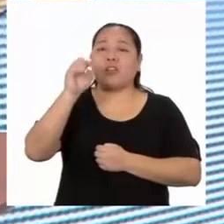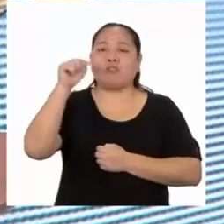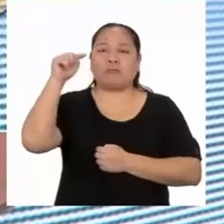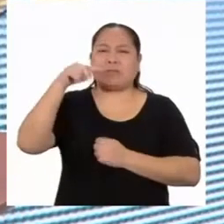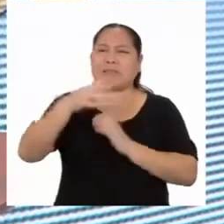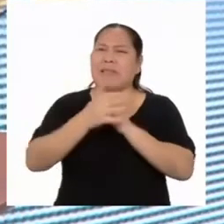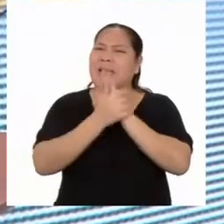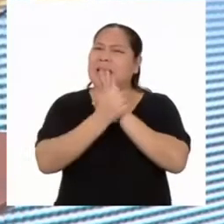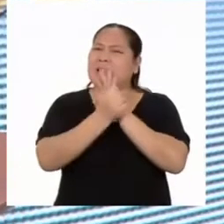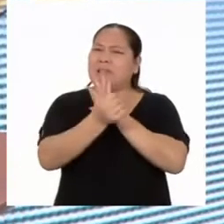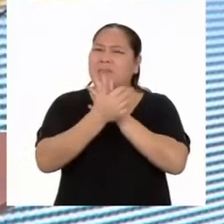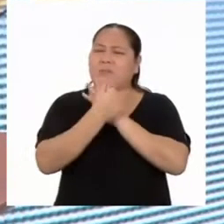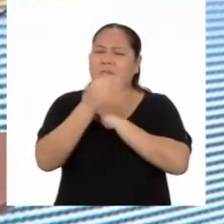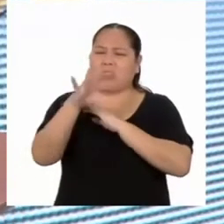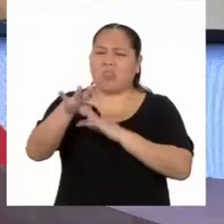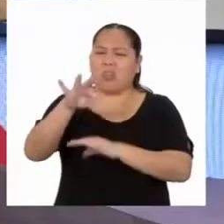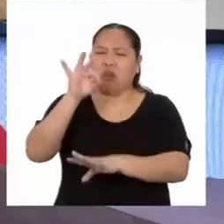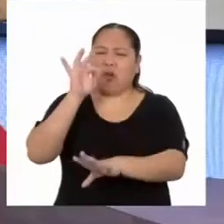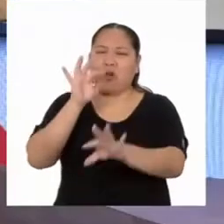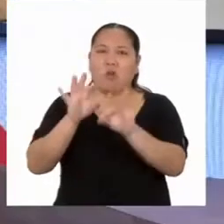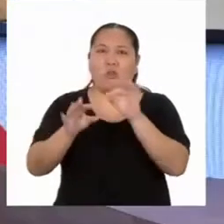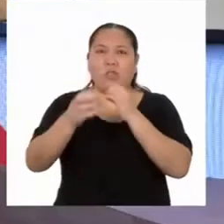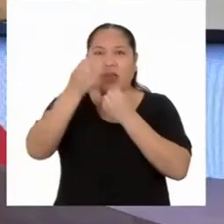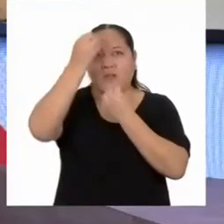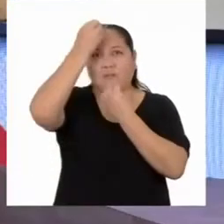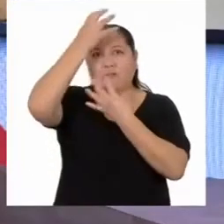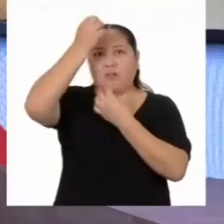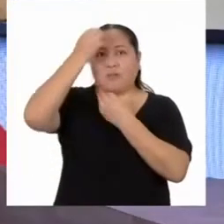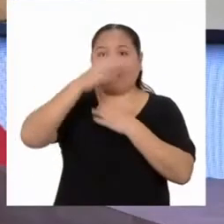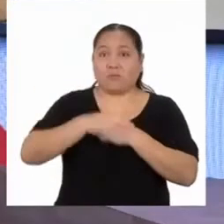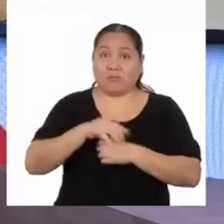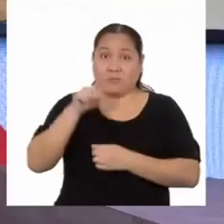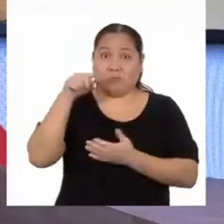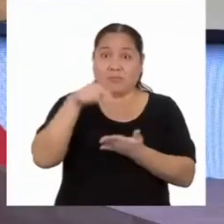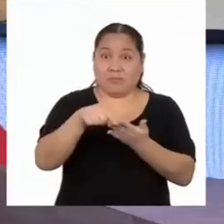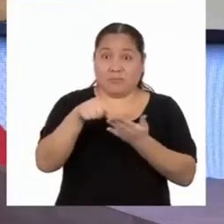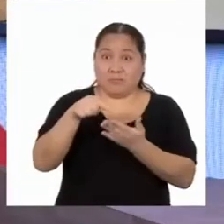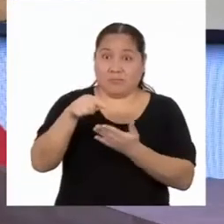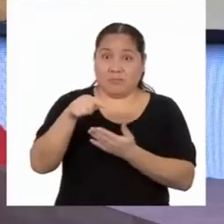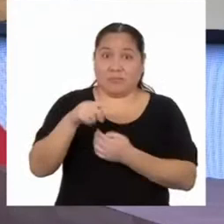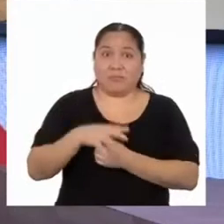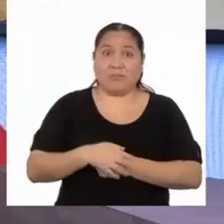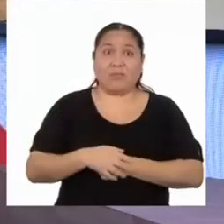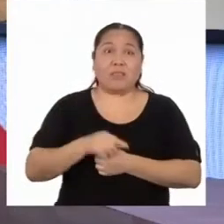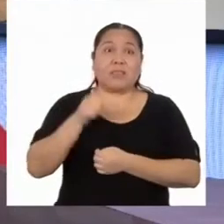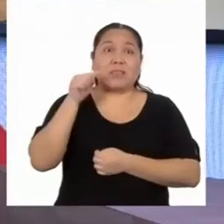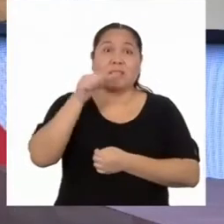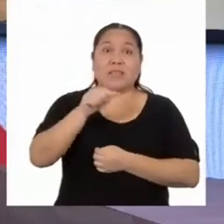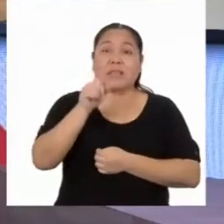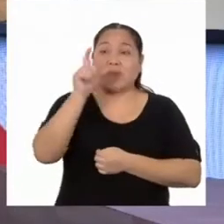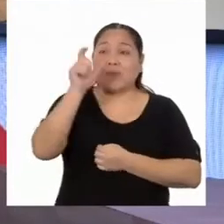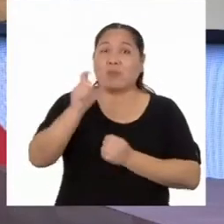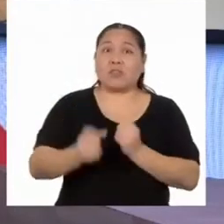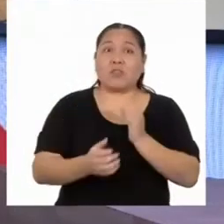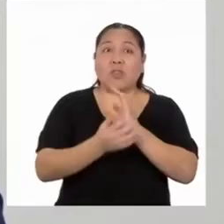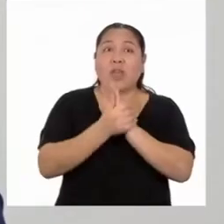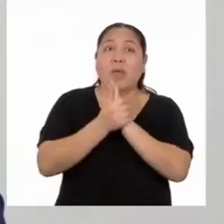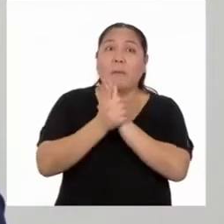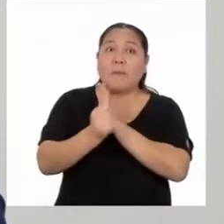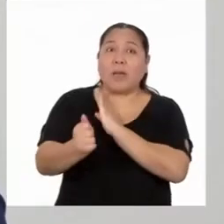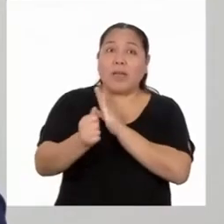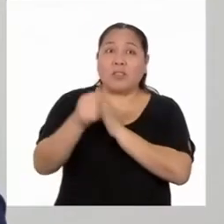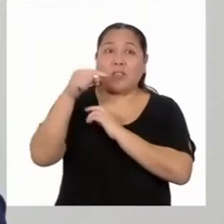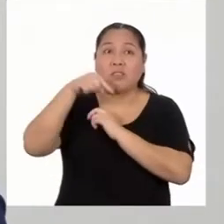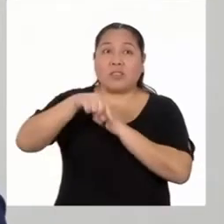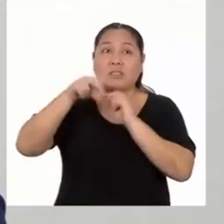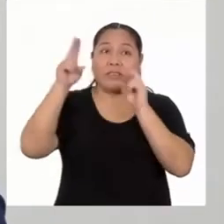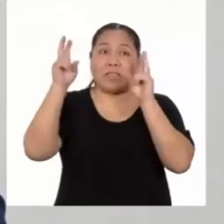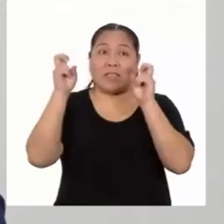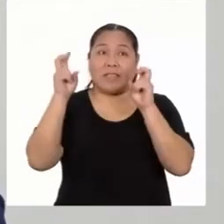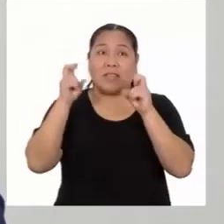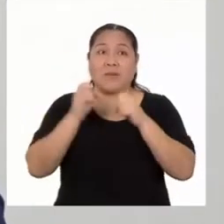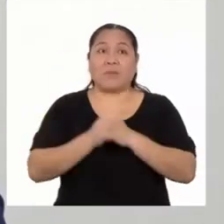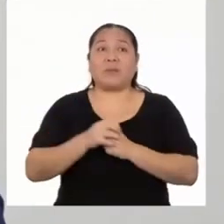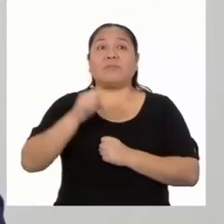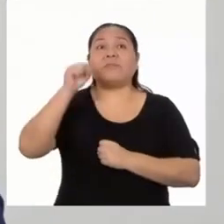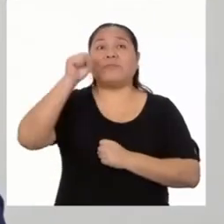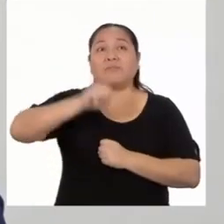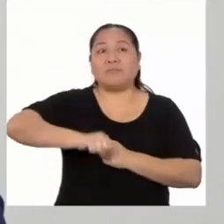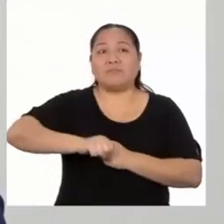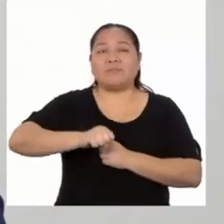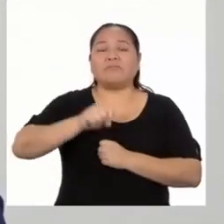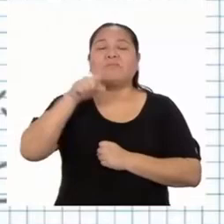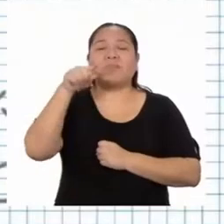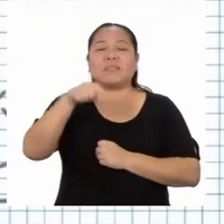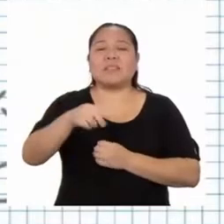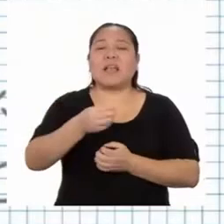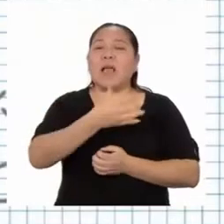y selección de información. ¿Qué dice? ¿Le doy clic? Si es un experto en el tema, entonces puedes darnos